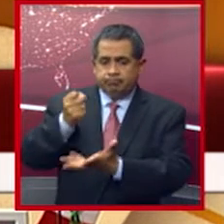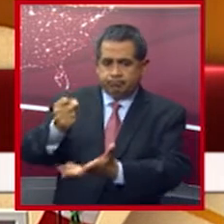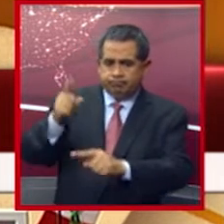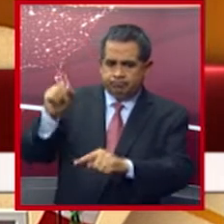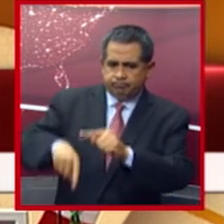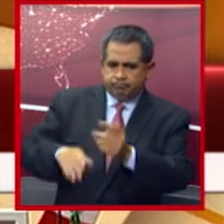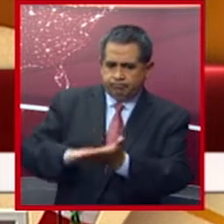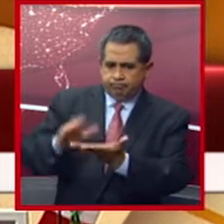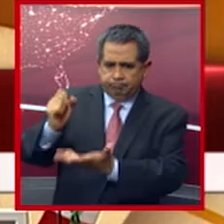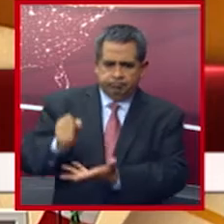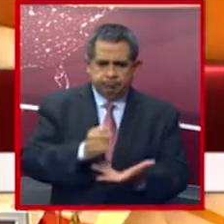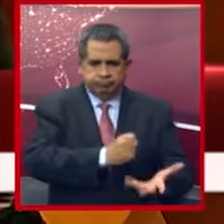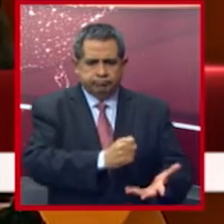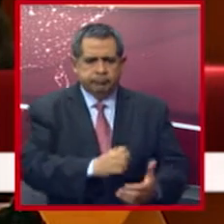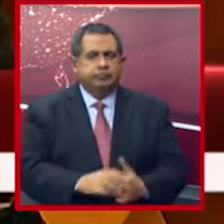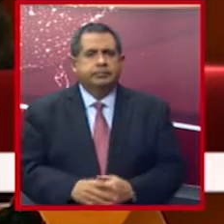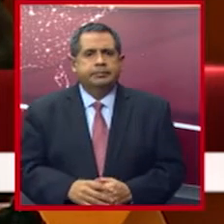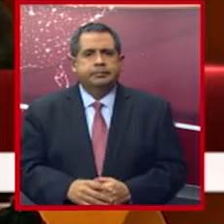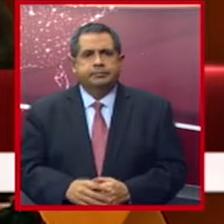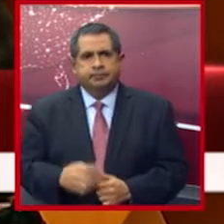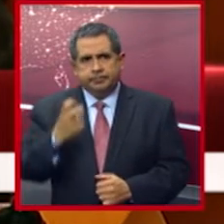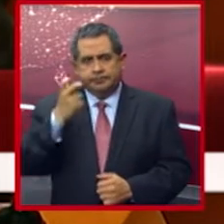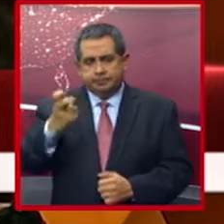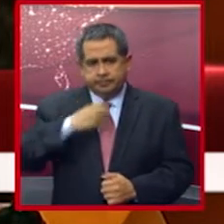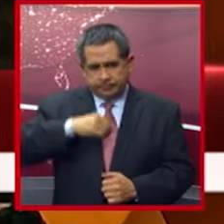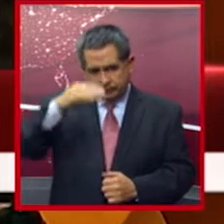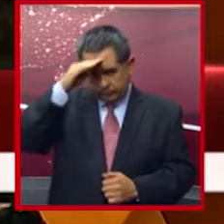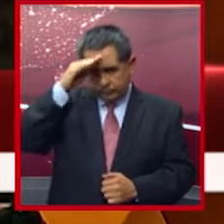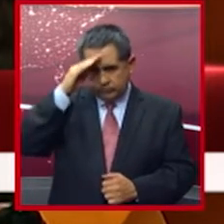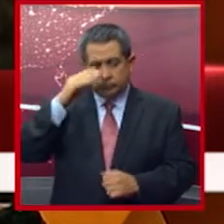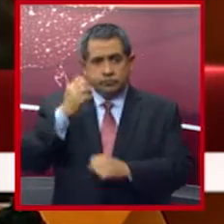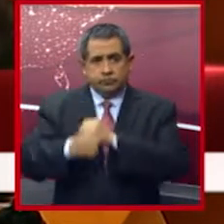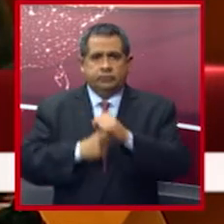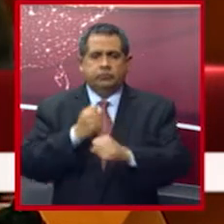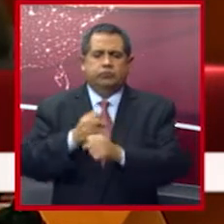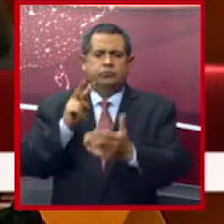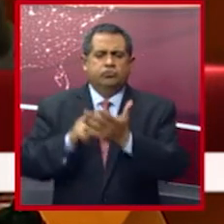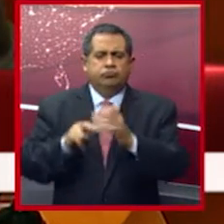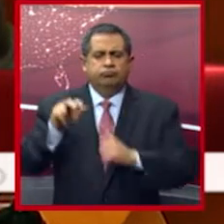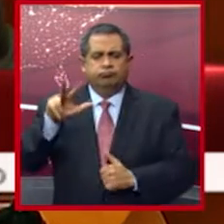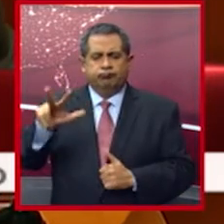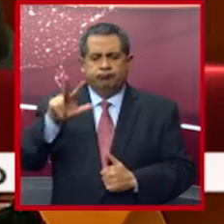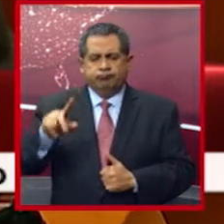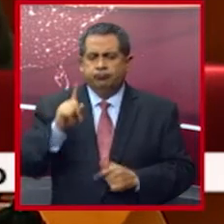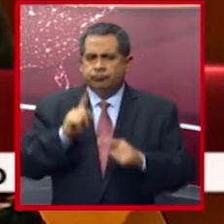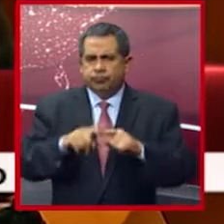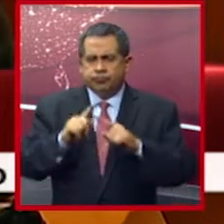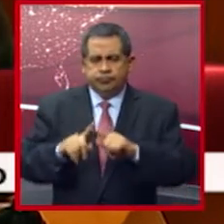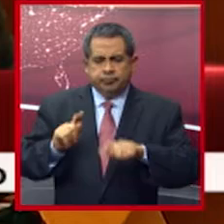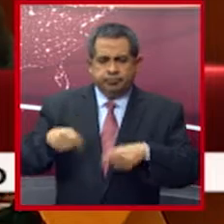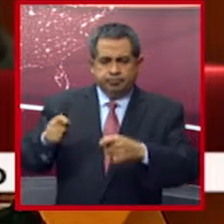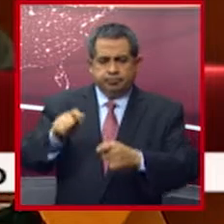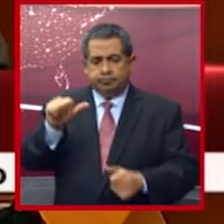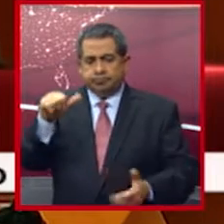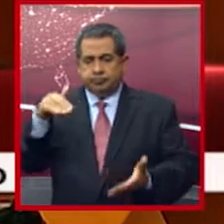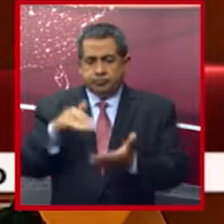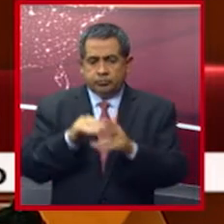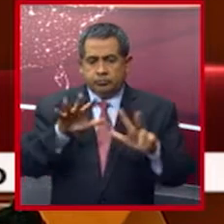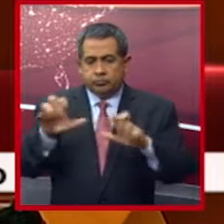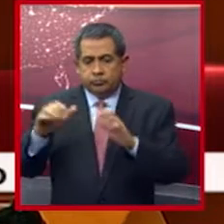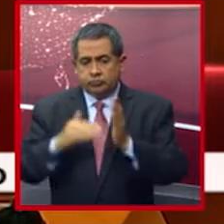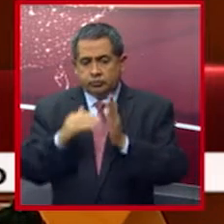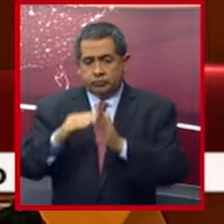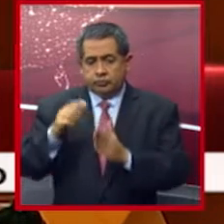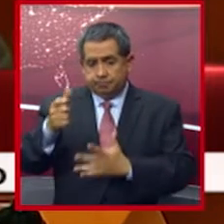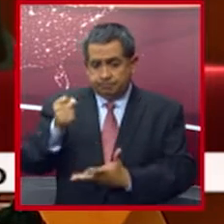políticos. De tal forma que en el año del 2018 se destinen los 6.800 millones de